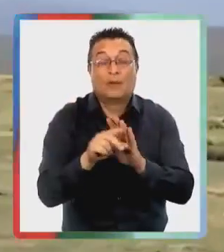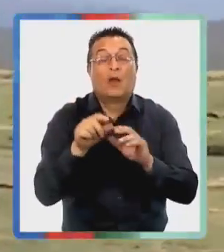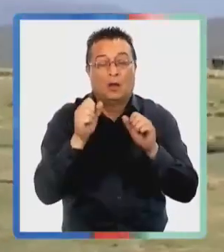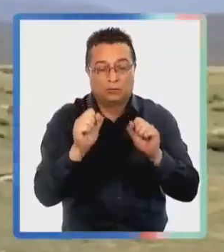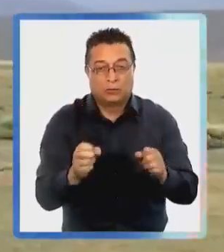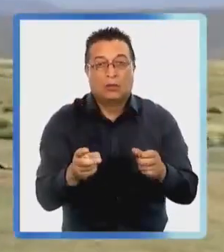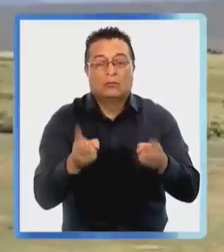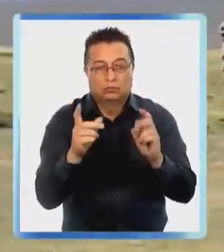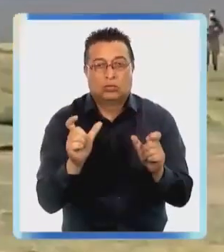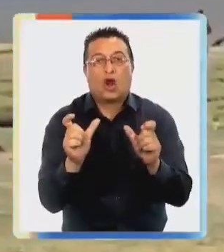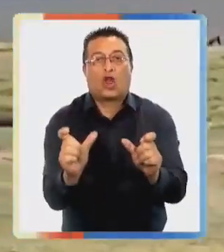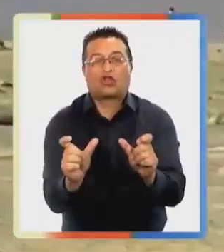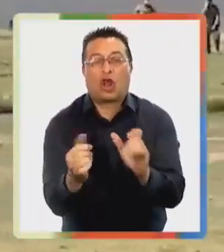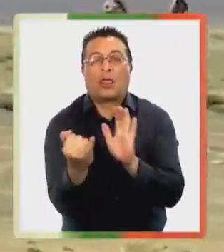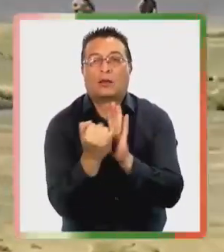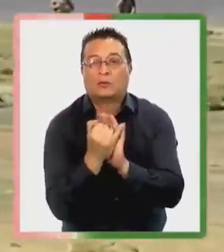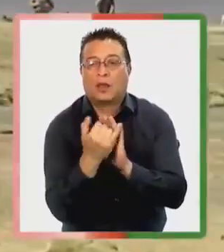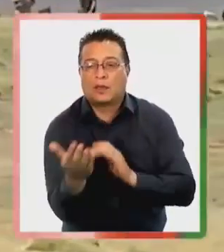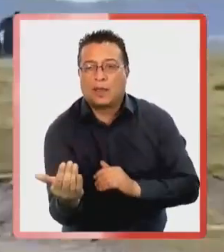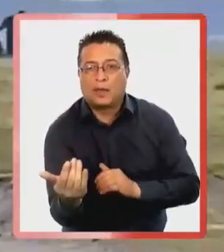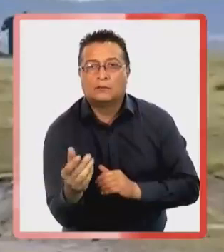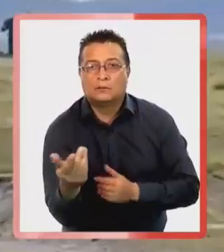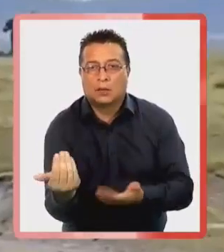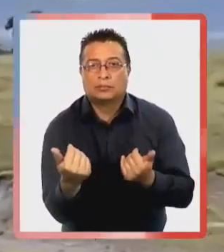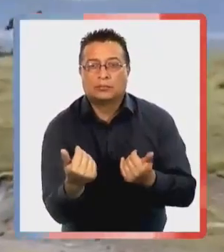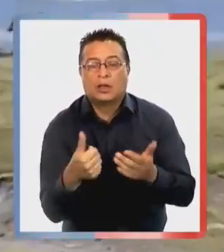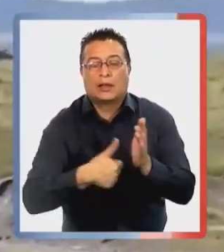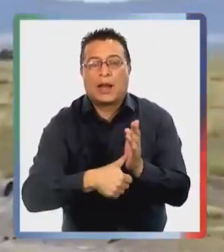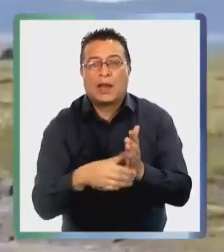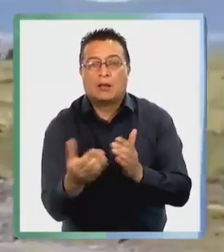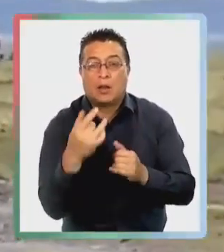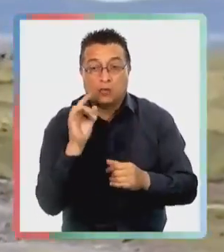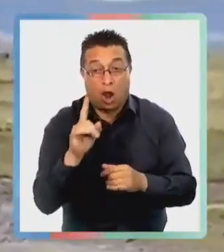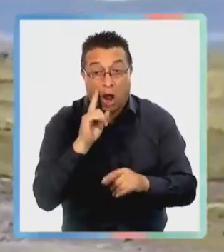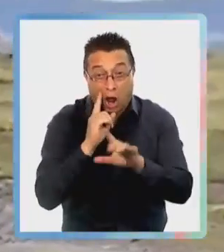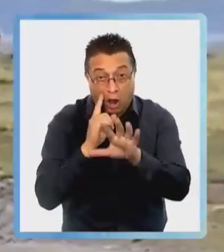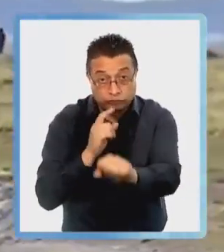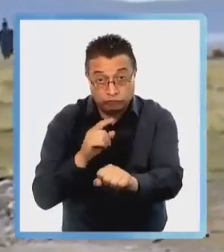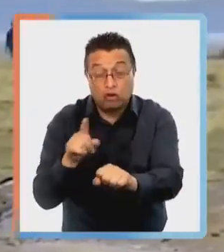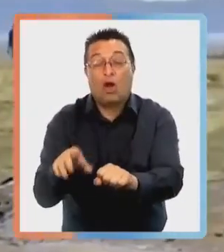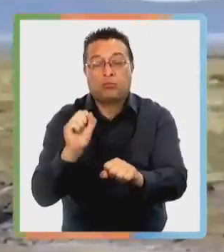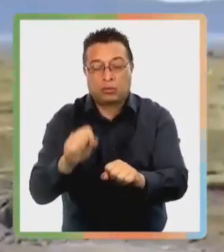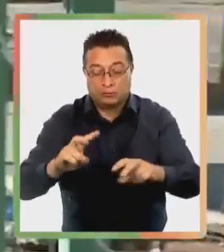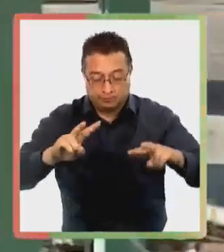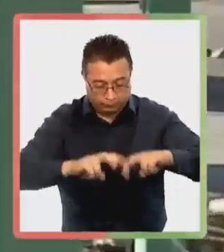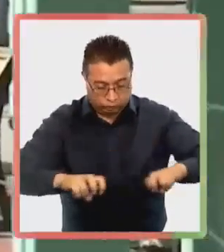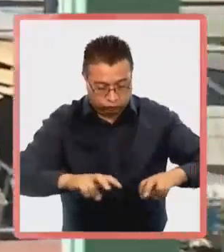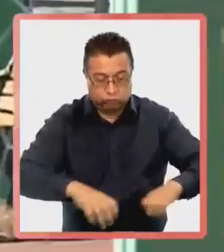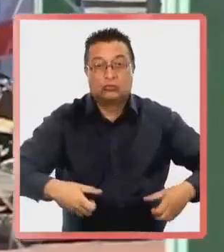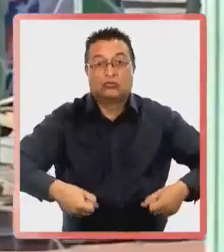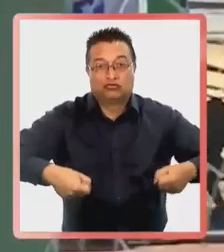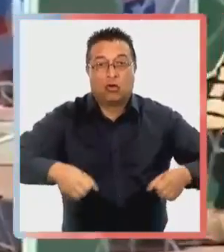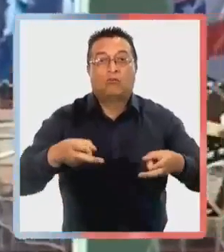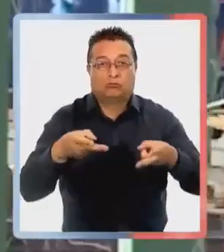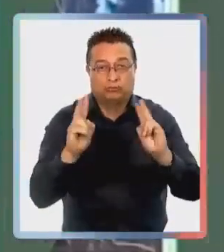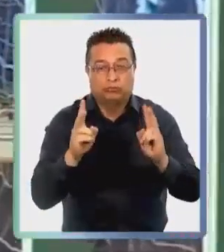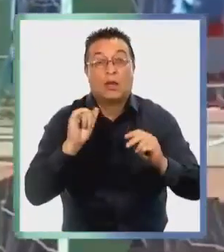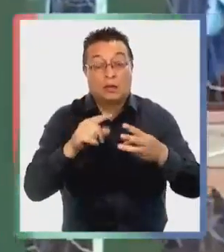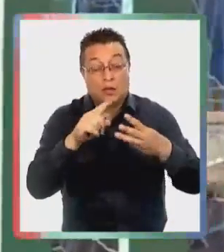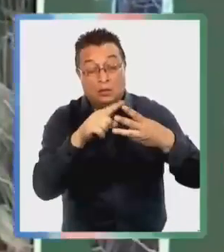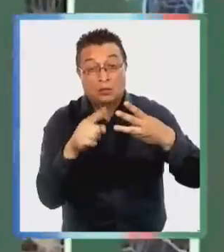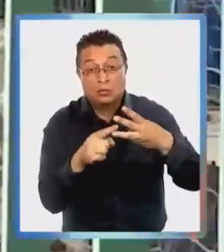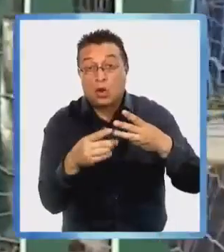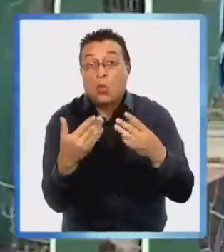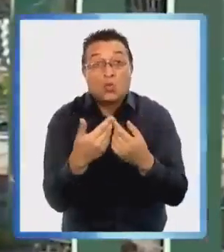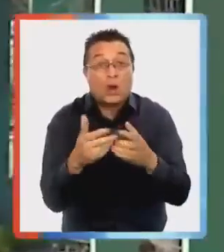lugar, si ve indicios de algún delito, haga un registro del equipaje. Y en tercer lugar, si descubre cualquier irregularidad o falta, por ejemplo, paso irregular